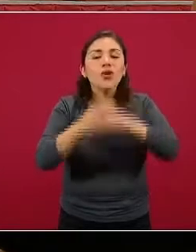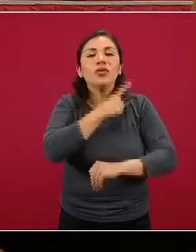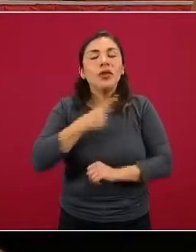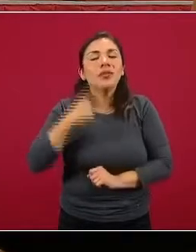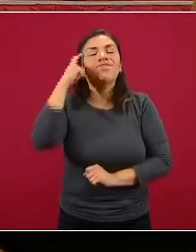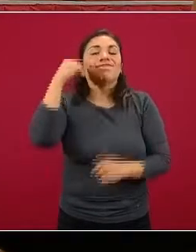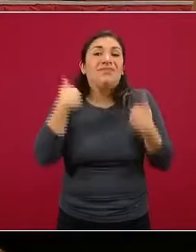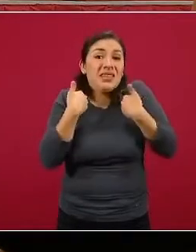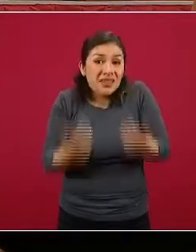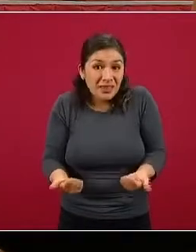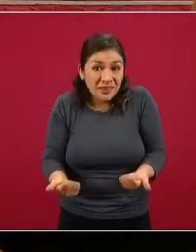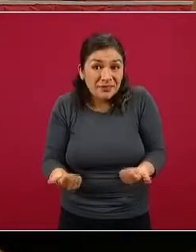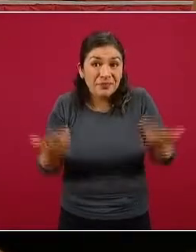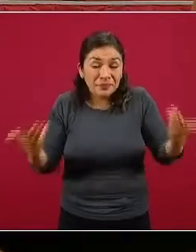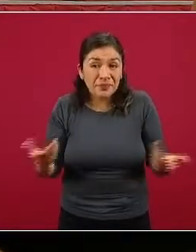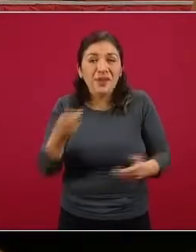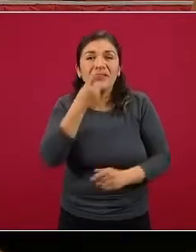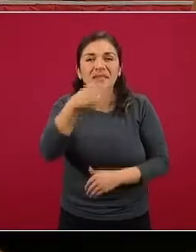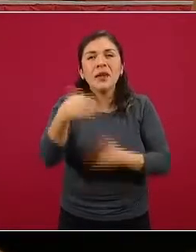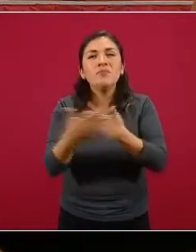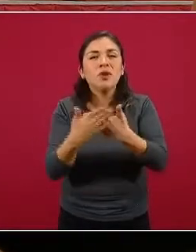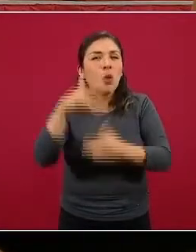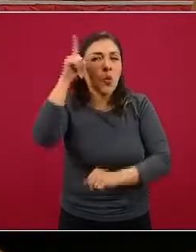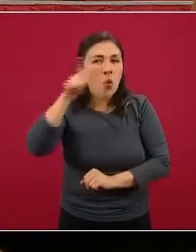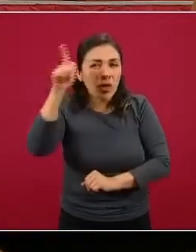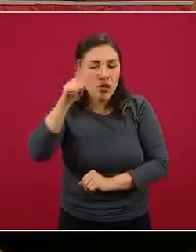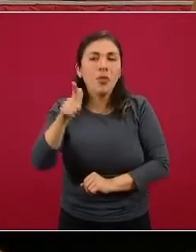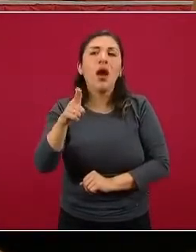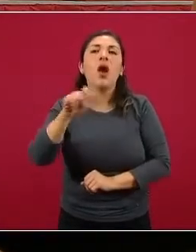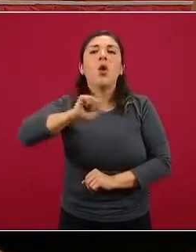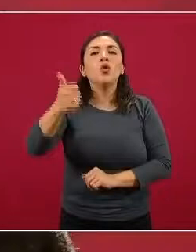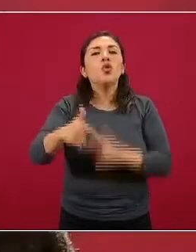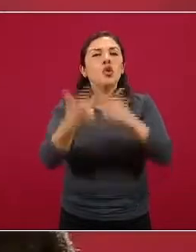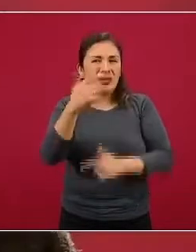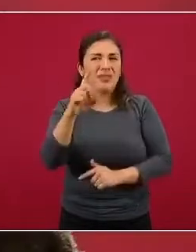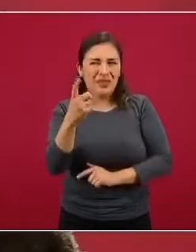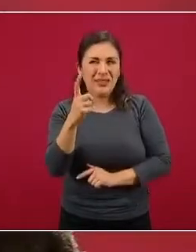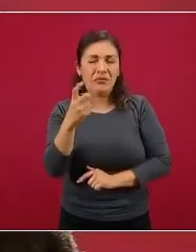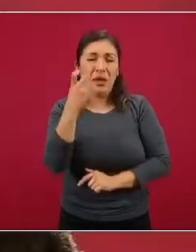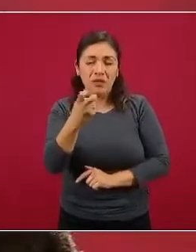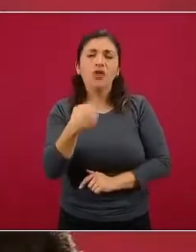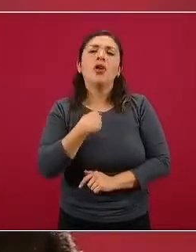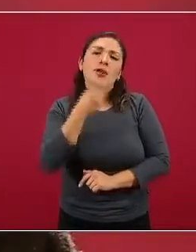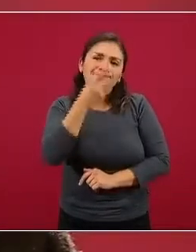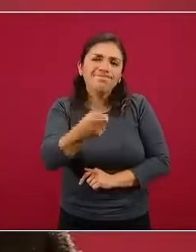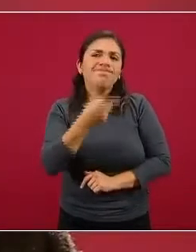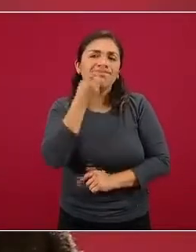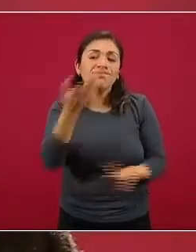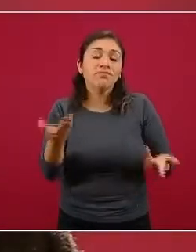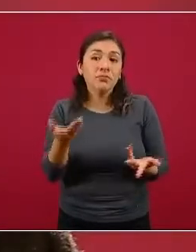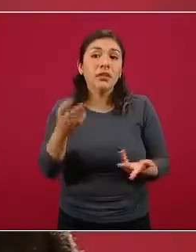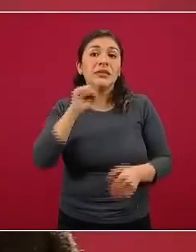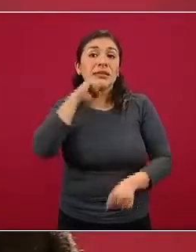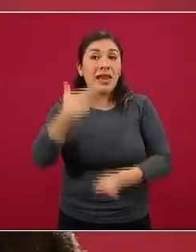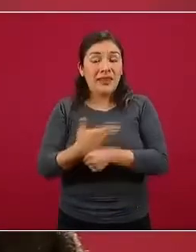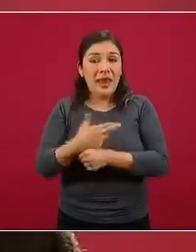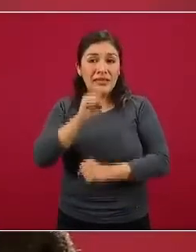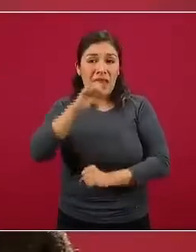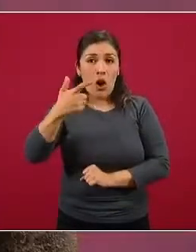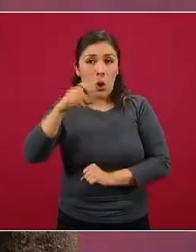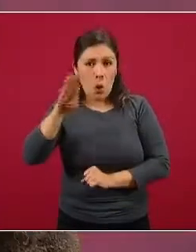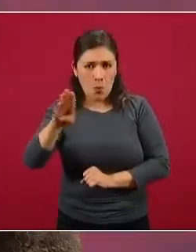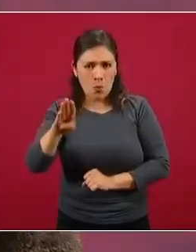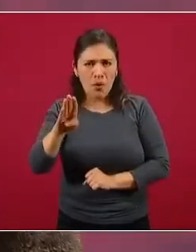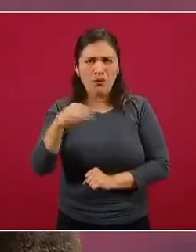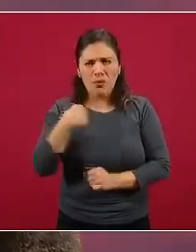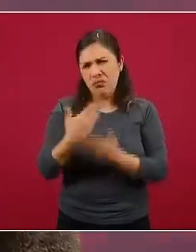tomar conciencia de esto. Respecto a la Basílica de Guadalupe y el 12 de diciembre, hemos comentado que la Secretaría de Gobernación, esto lo